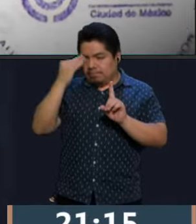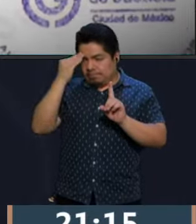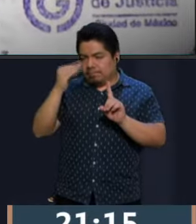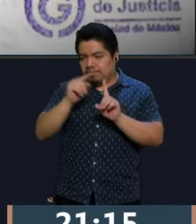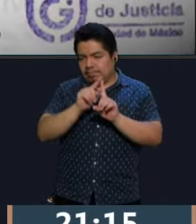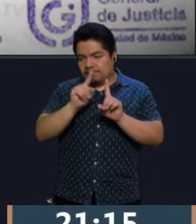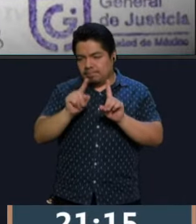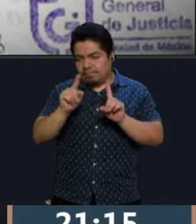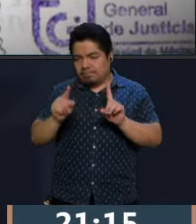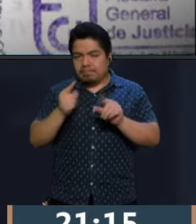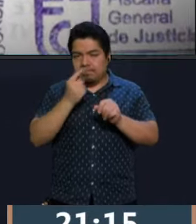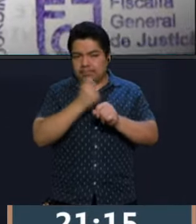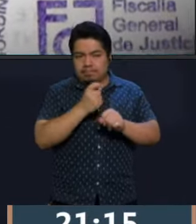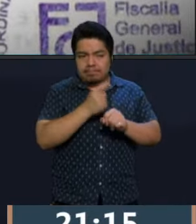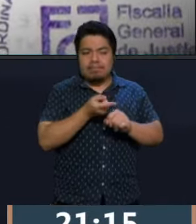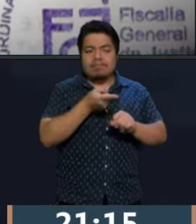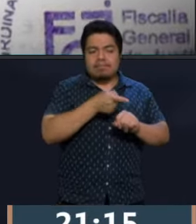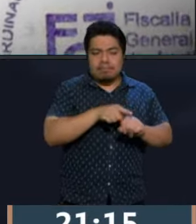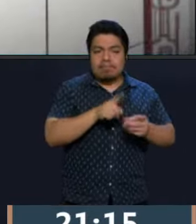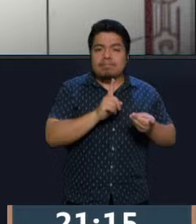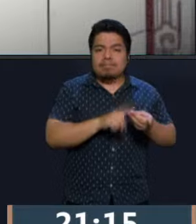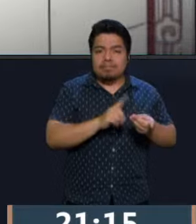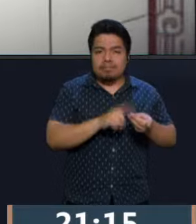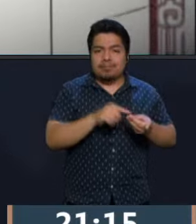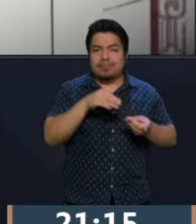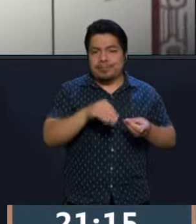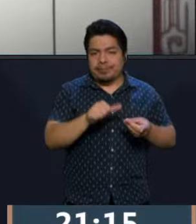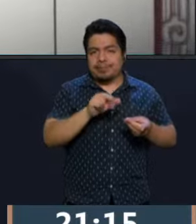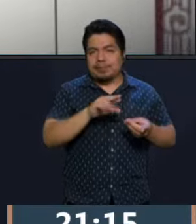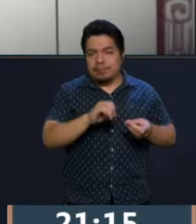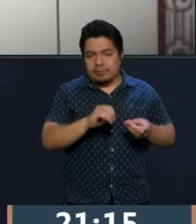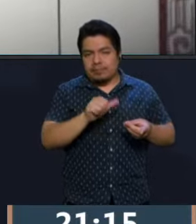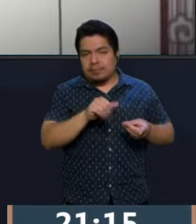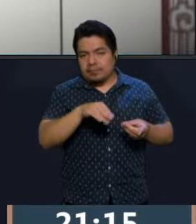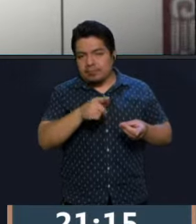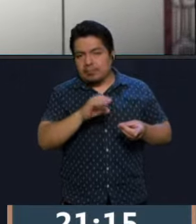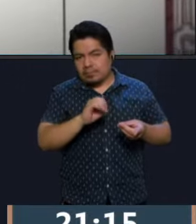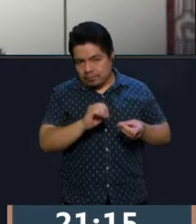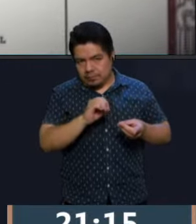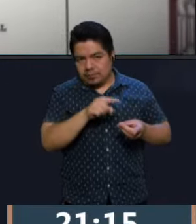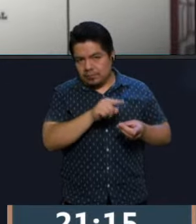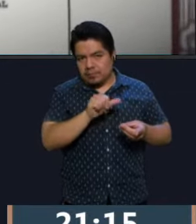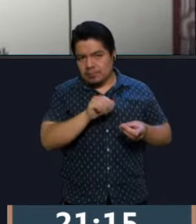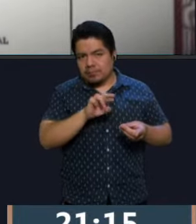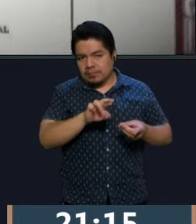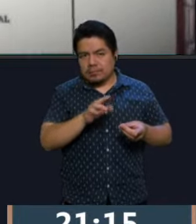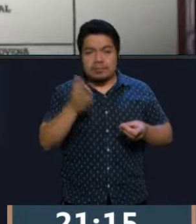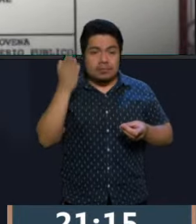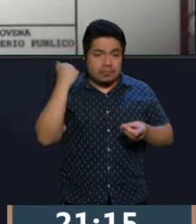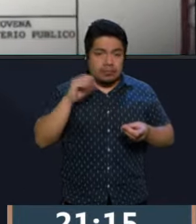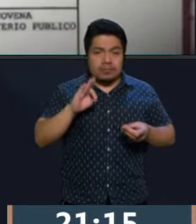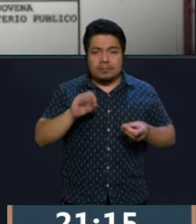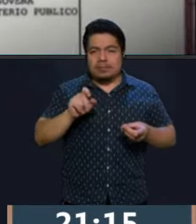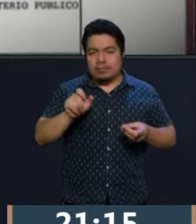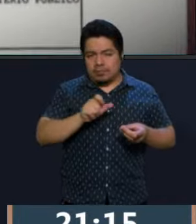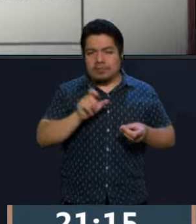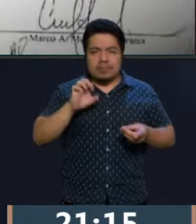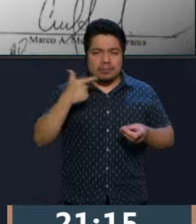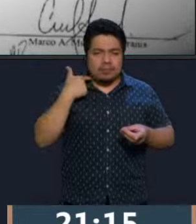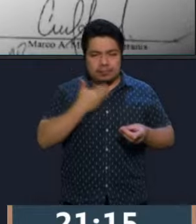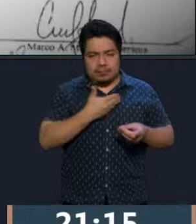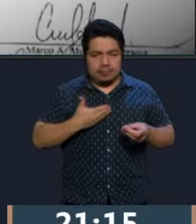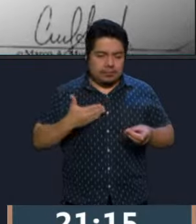lleva primero a entender dónde estaba colocada María Amparo Casar Pérez en el sexenio de Vicente Fox